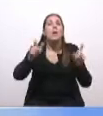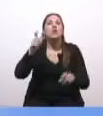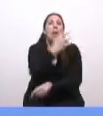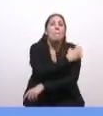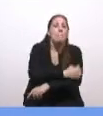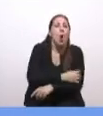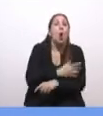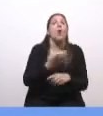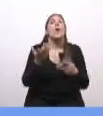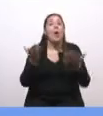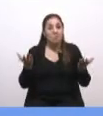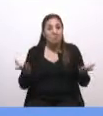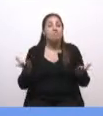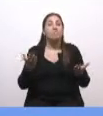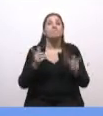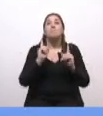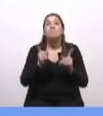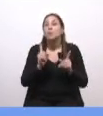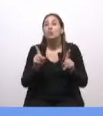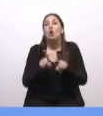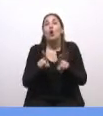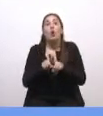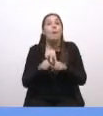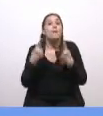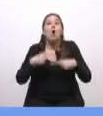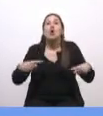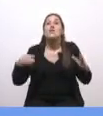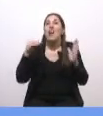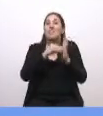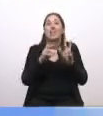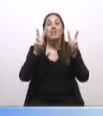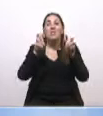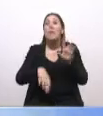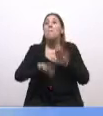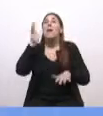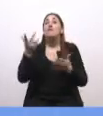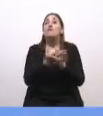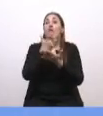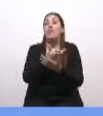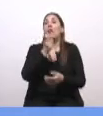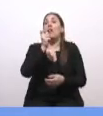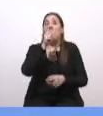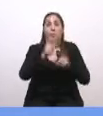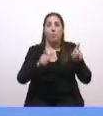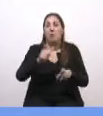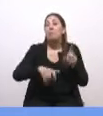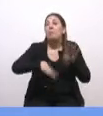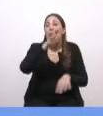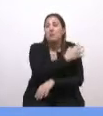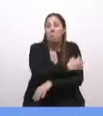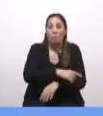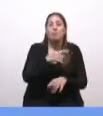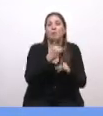pobres claramente como todas las cosas en nuestra agenda a quienes más afecta a los más vulnerables a los más pobres entonces